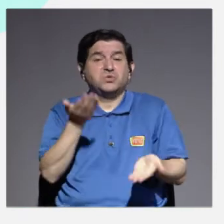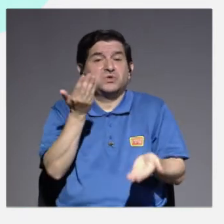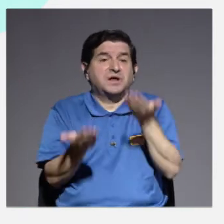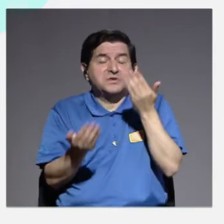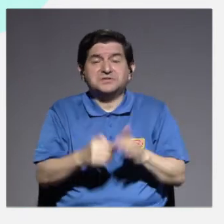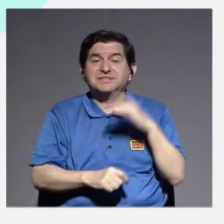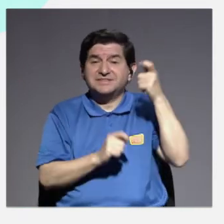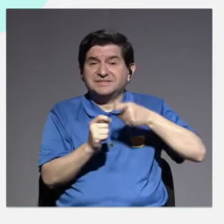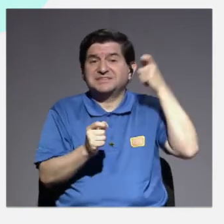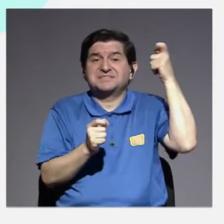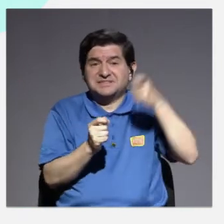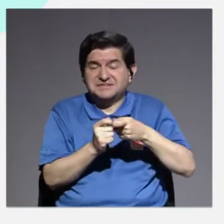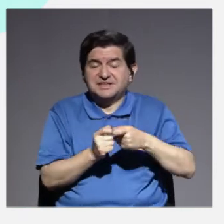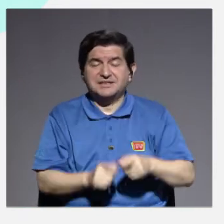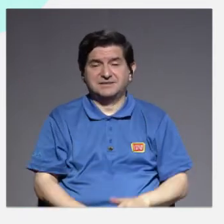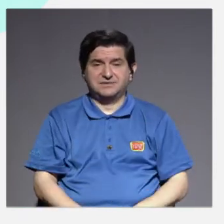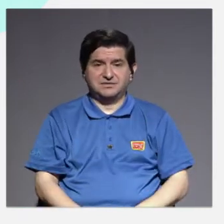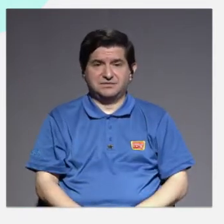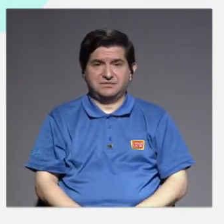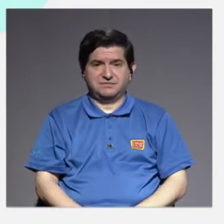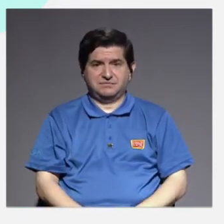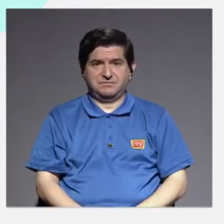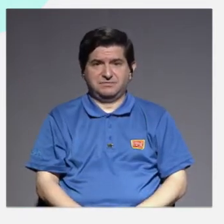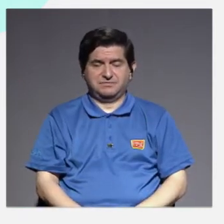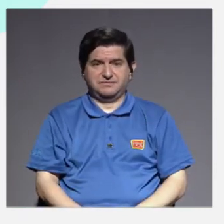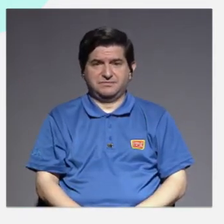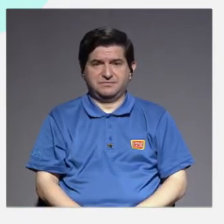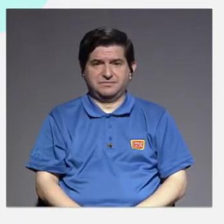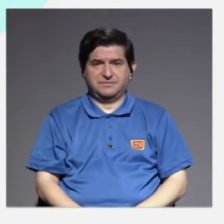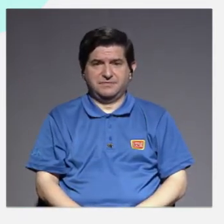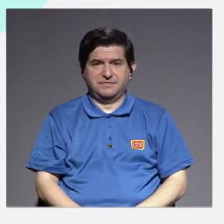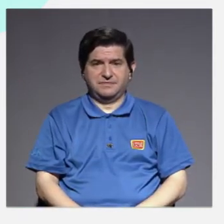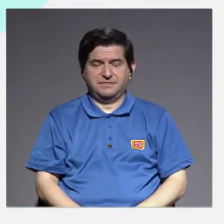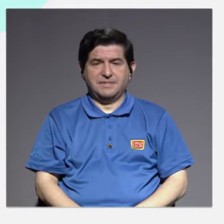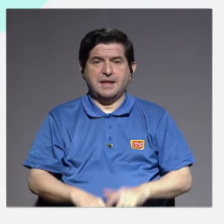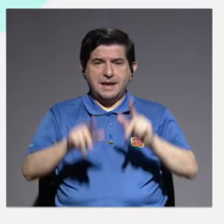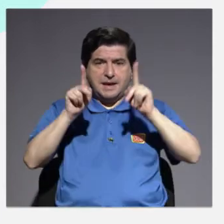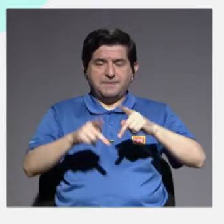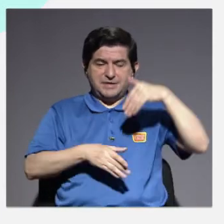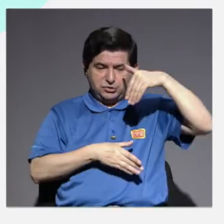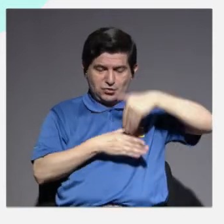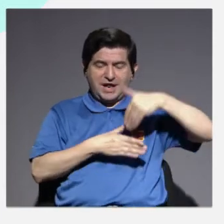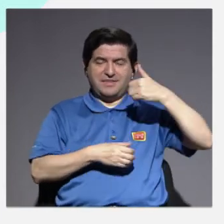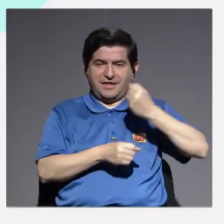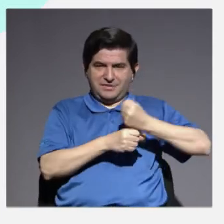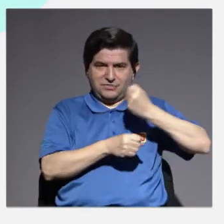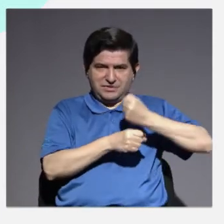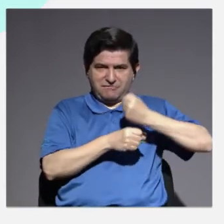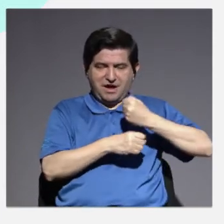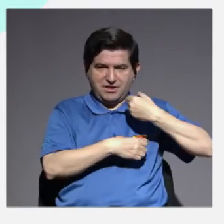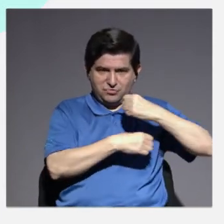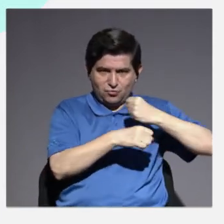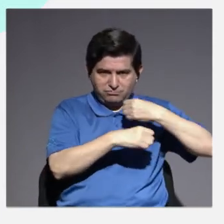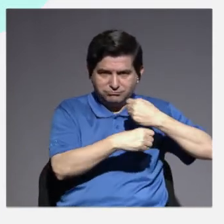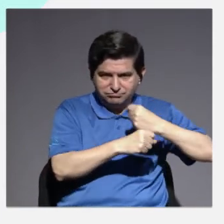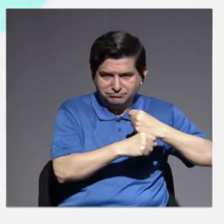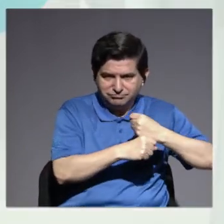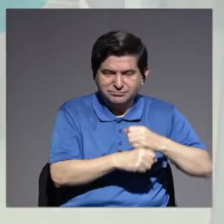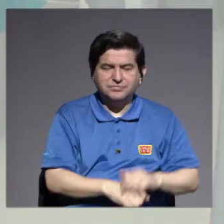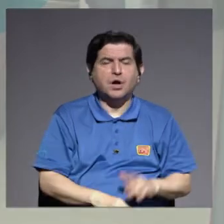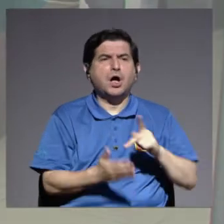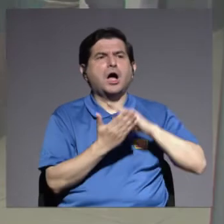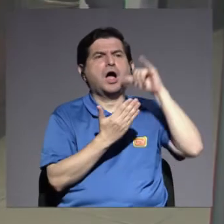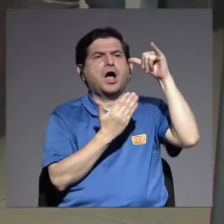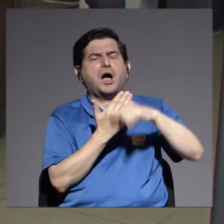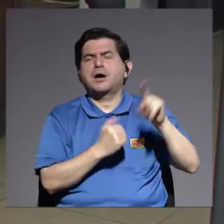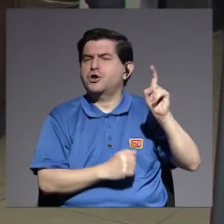que justamente las personas o las personas que están dentro de las municipalidades generen proyectos